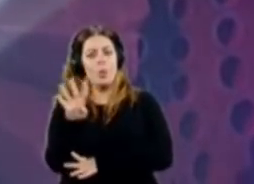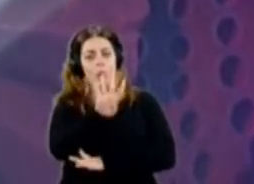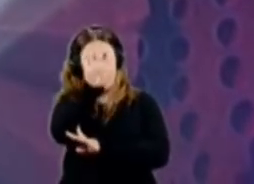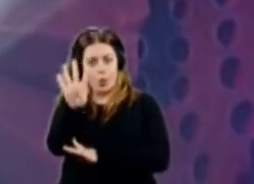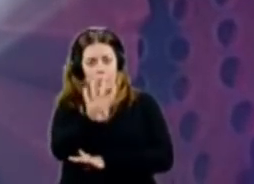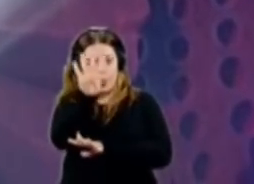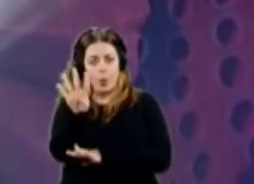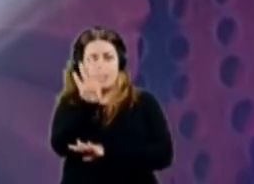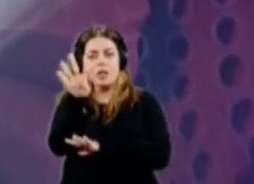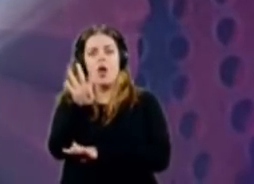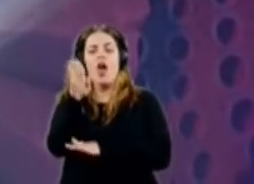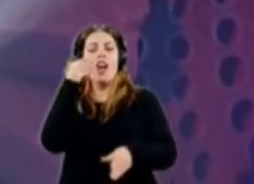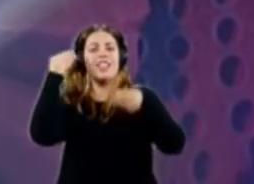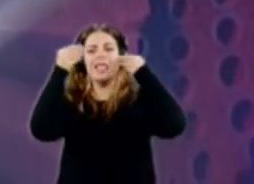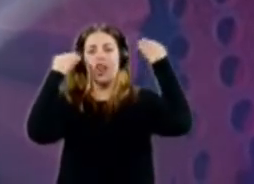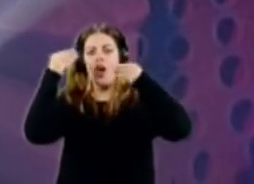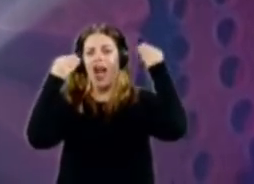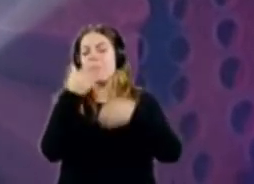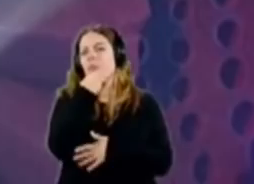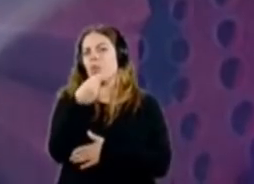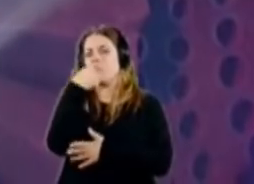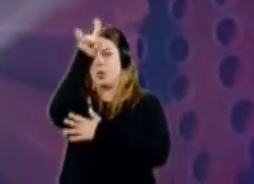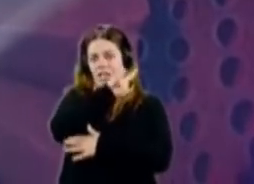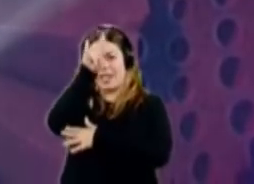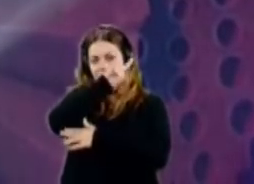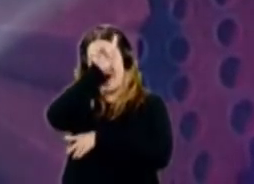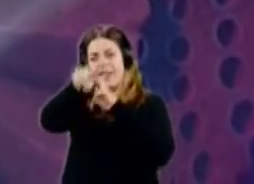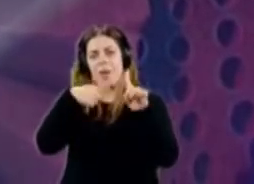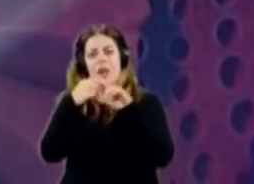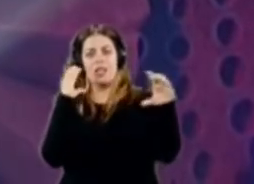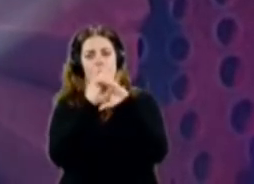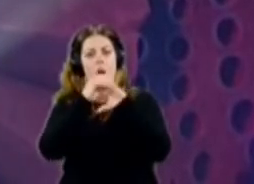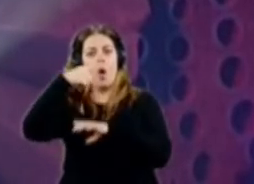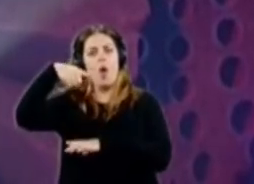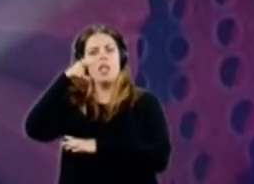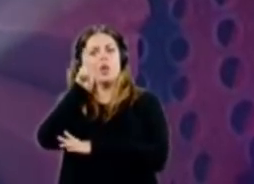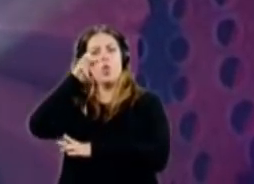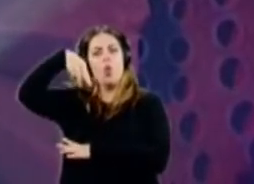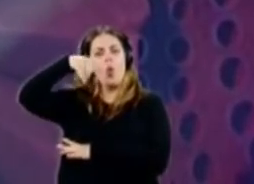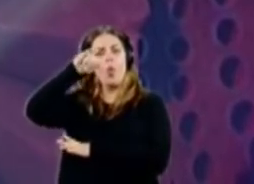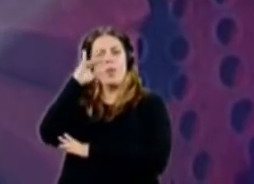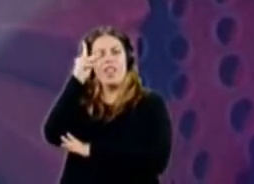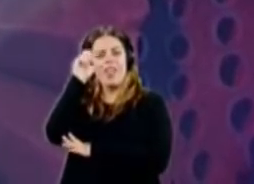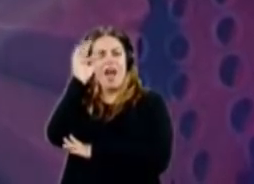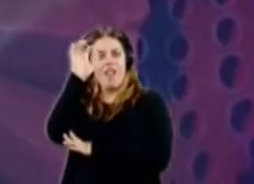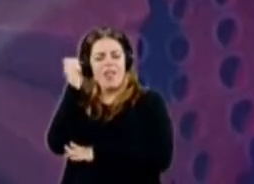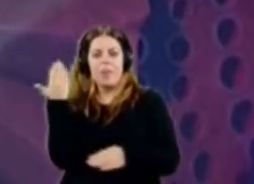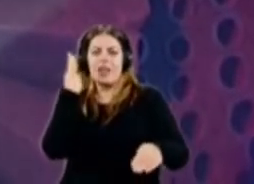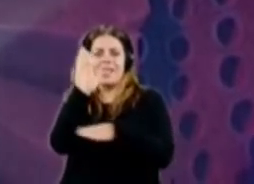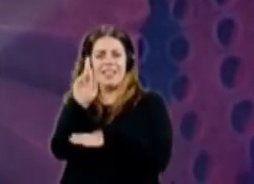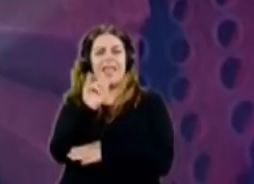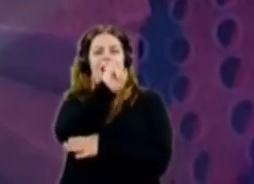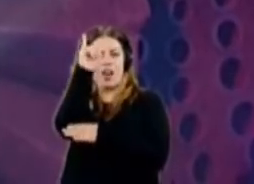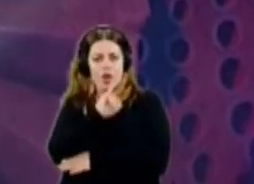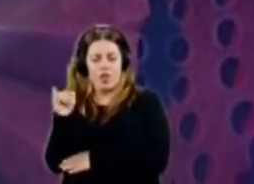Criolán, Beauty Canarias y Guaguas Gumidafe presentan a Nelson Rodríguez con un maquillaje